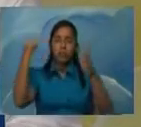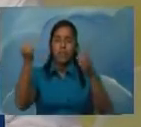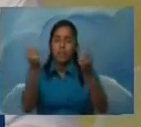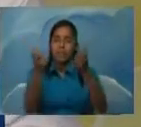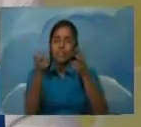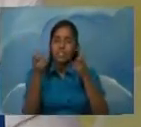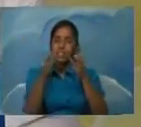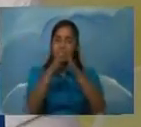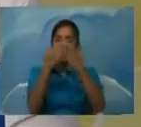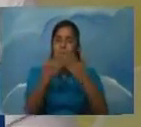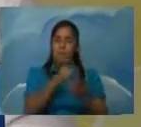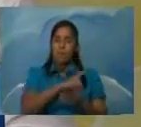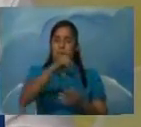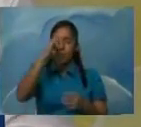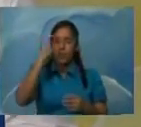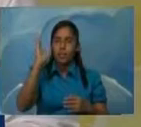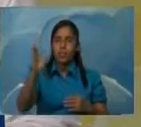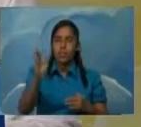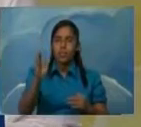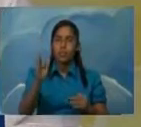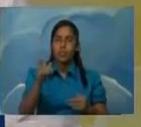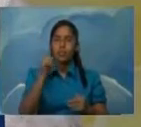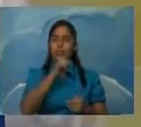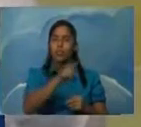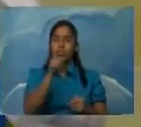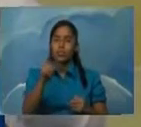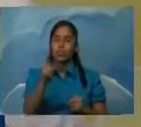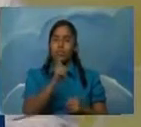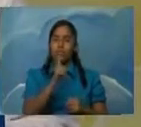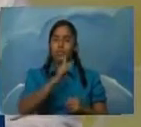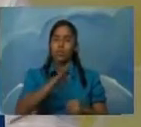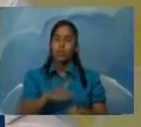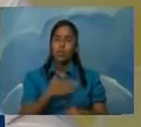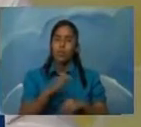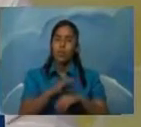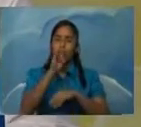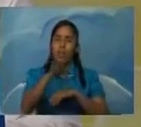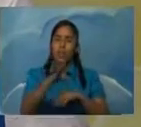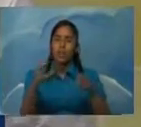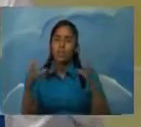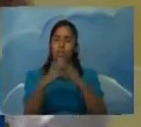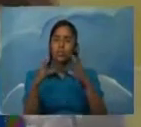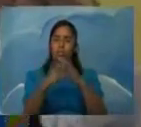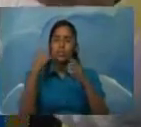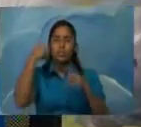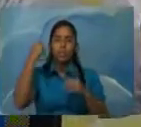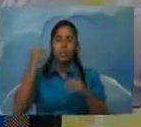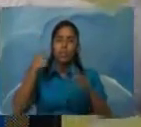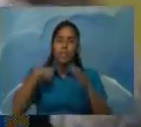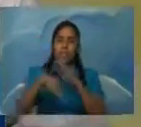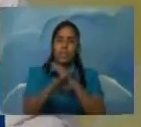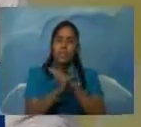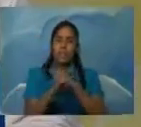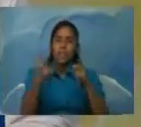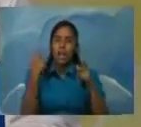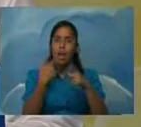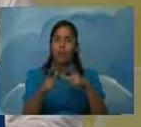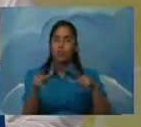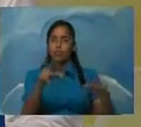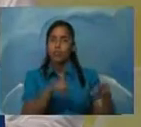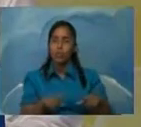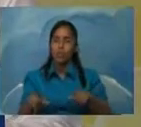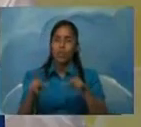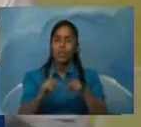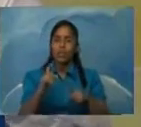Dios, para dar la palabra de Dios. Usted no puede dejar su congregación para irse a otro sitio. No,